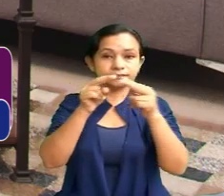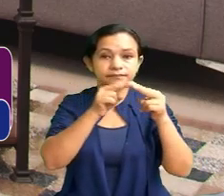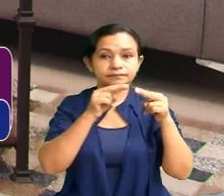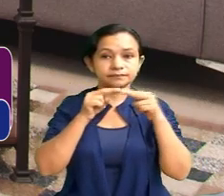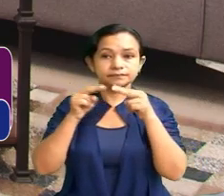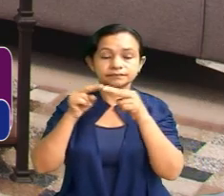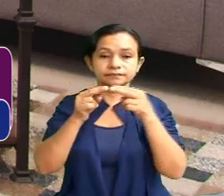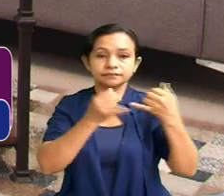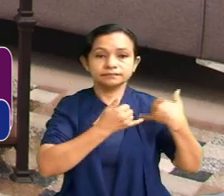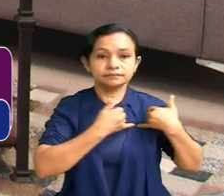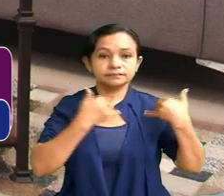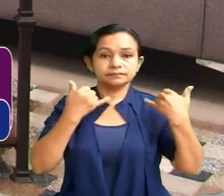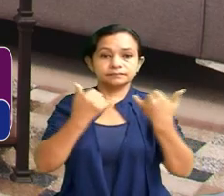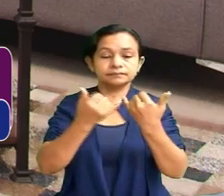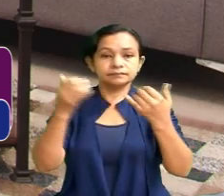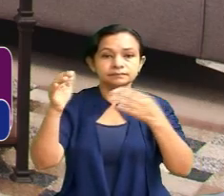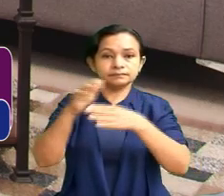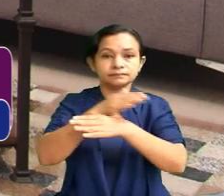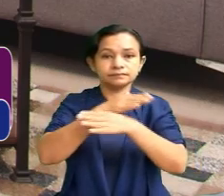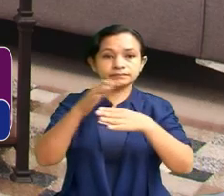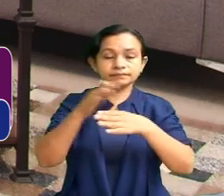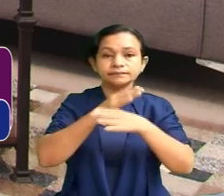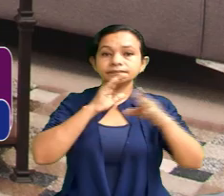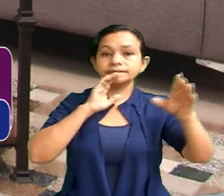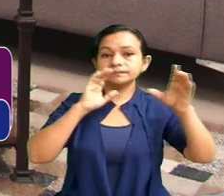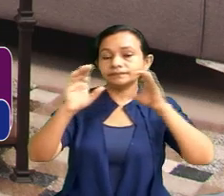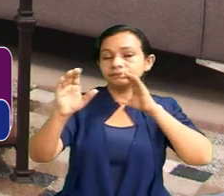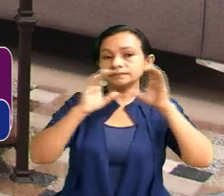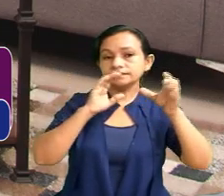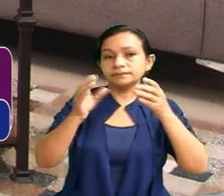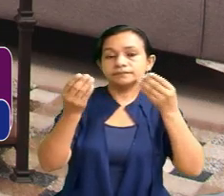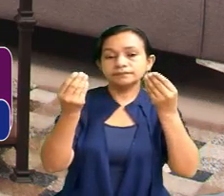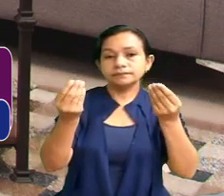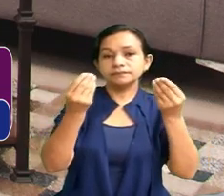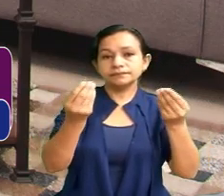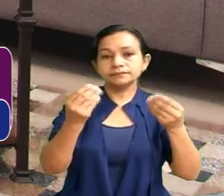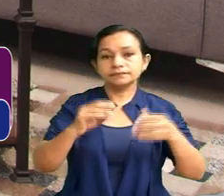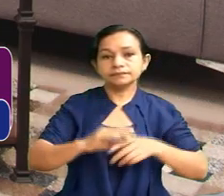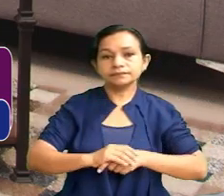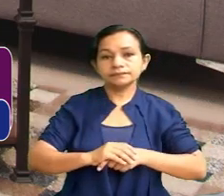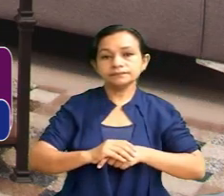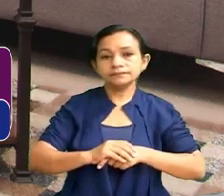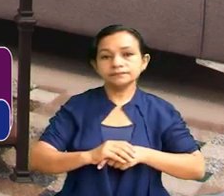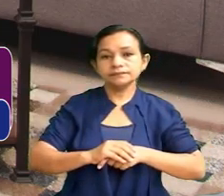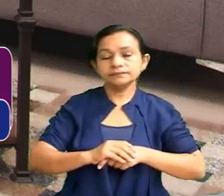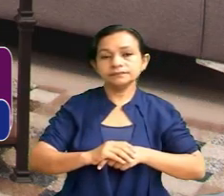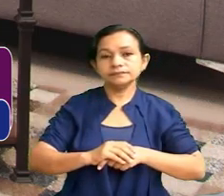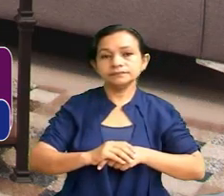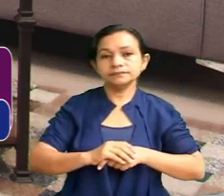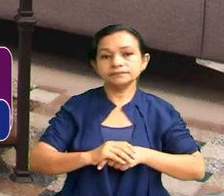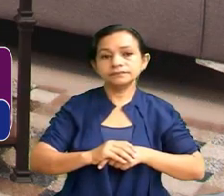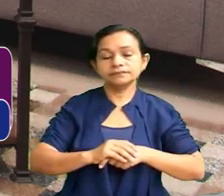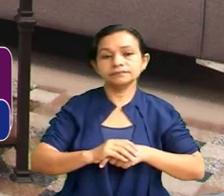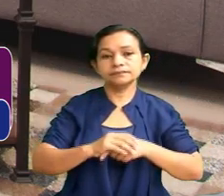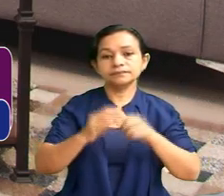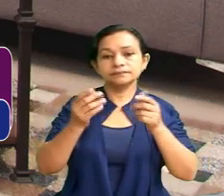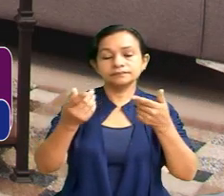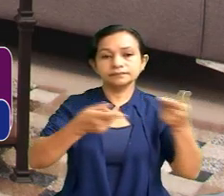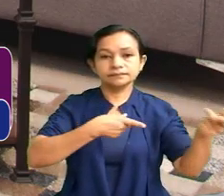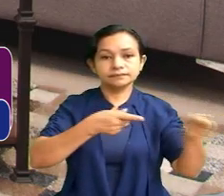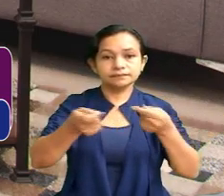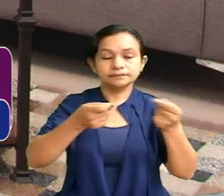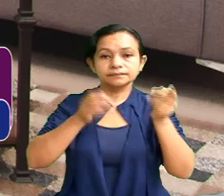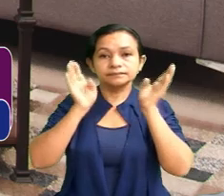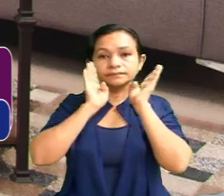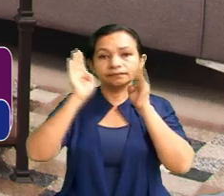interinstitucional hay bastante comunicación pues es verdad en el sector de los negocios